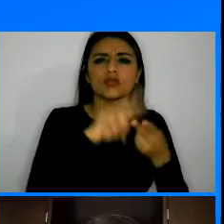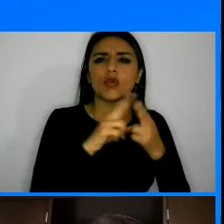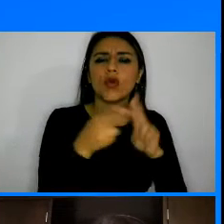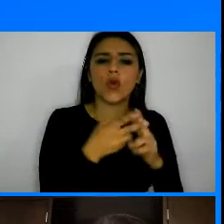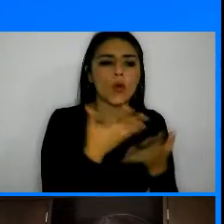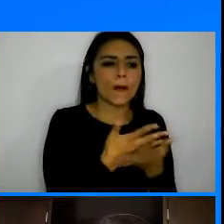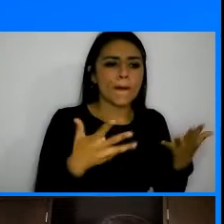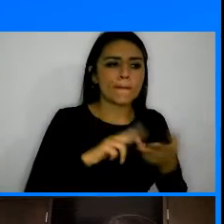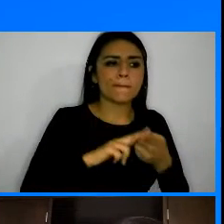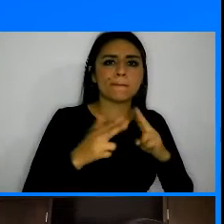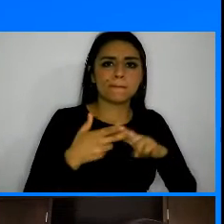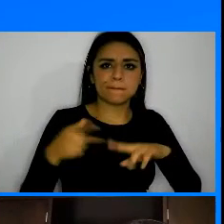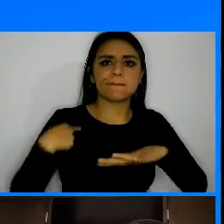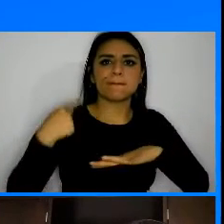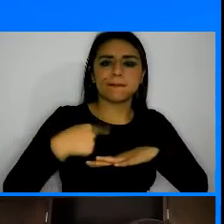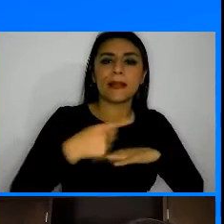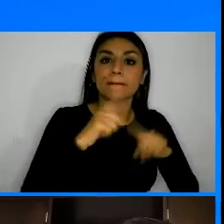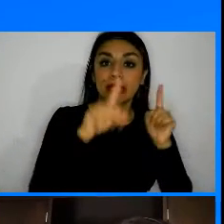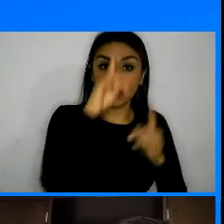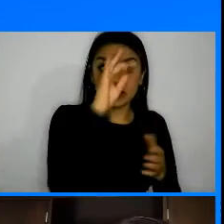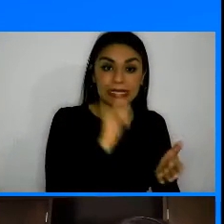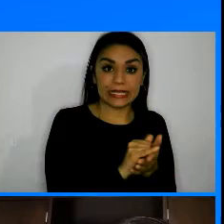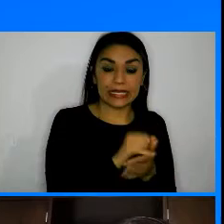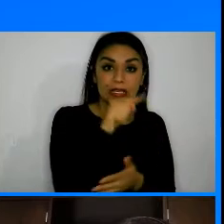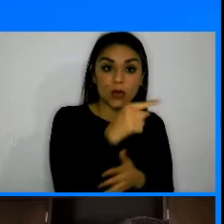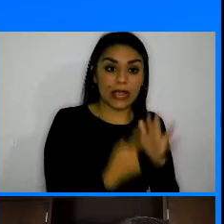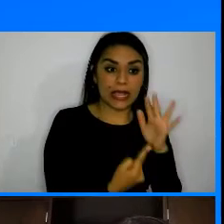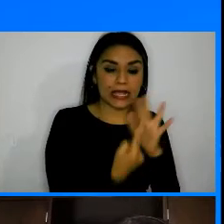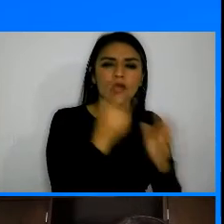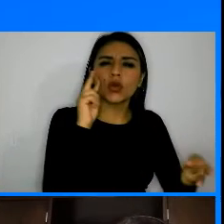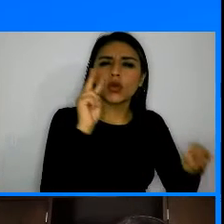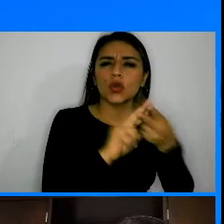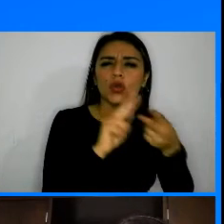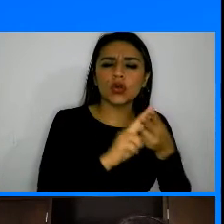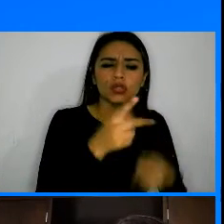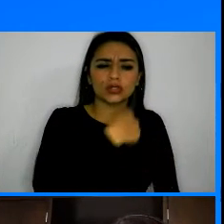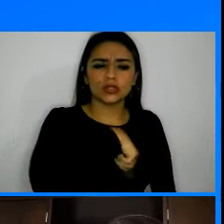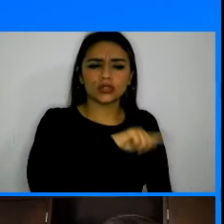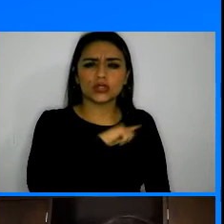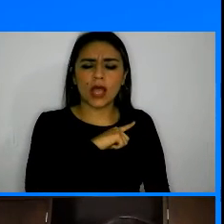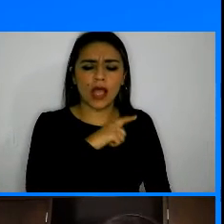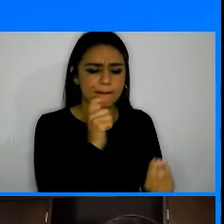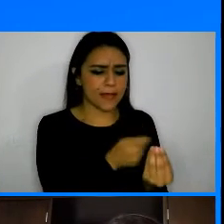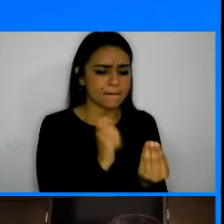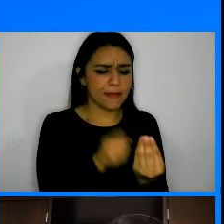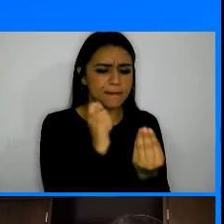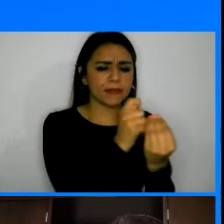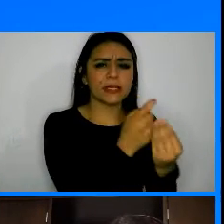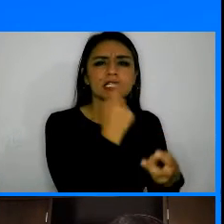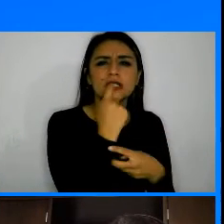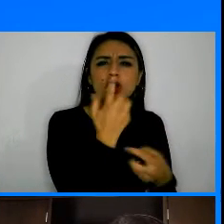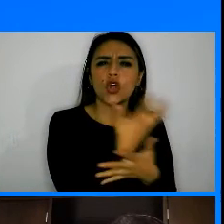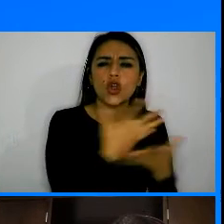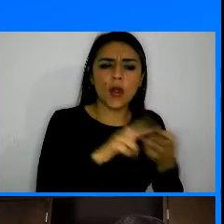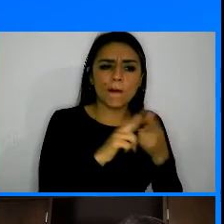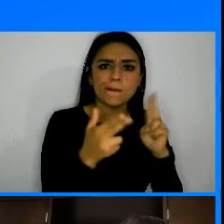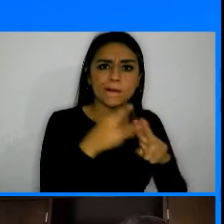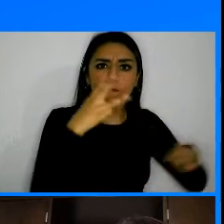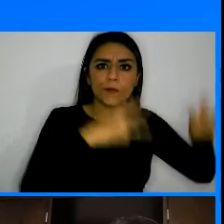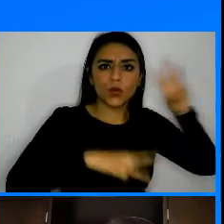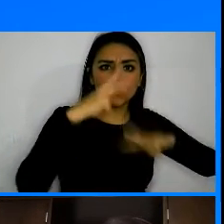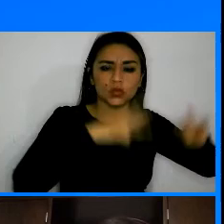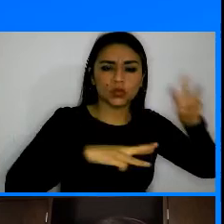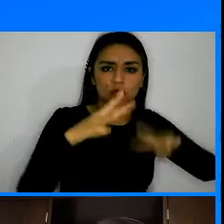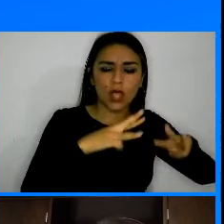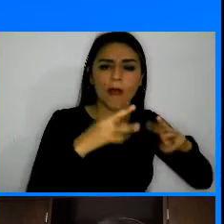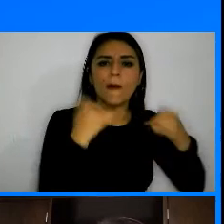material, pero creo que a partir del acercamiento que hemos tenido a la cerámica y al patrimonio material en el museo, podemos